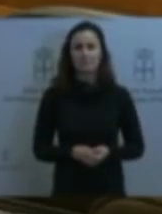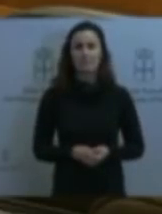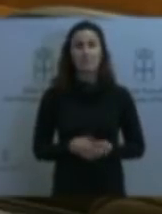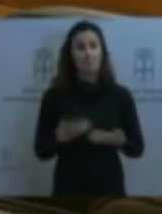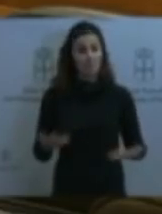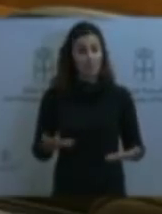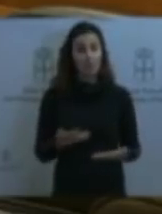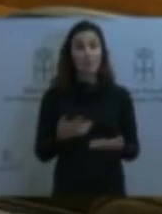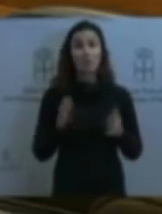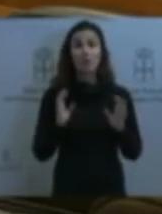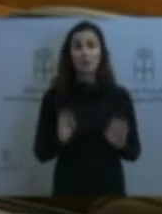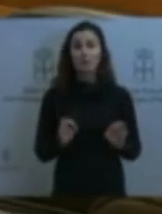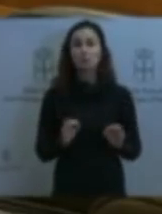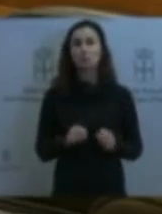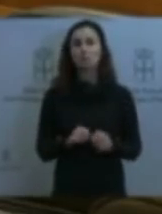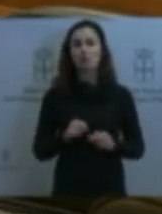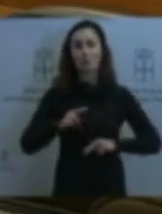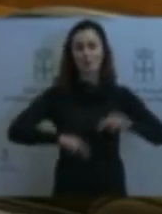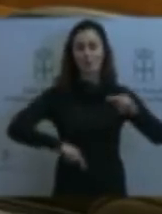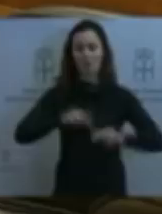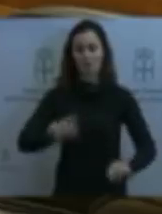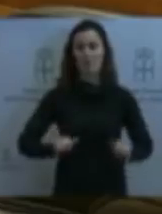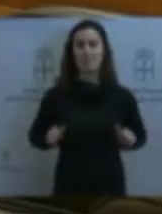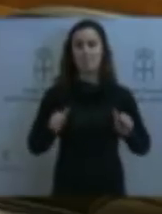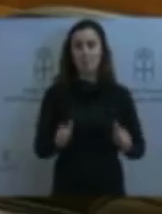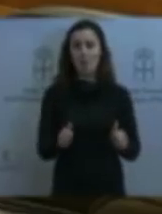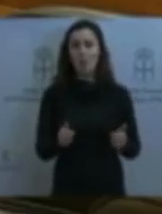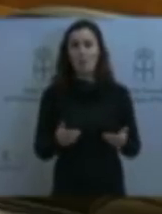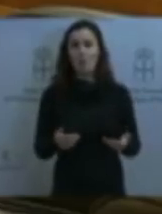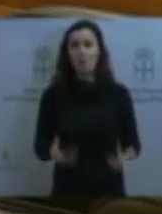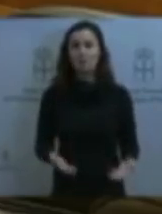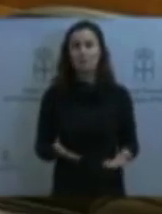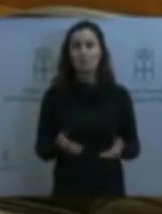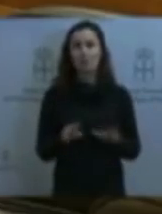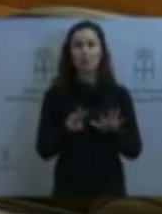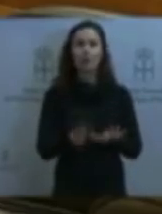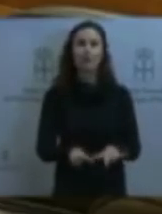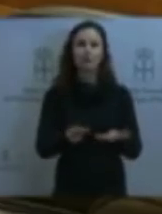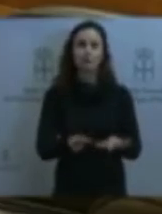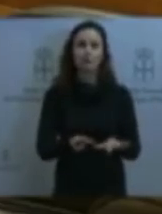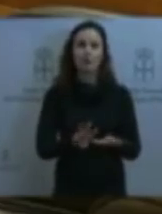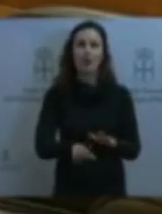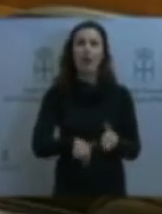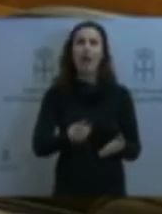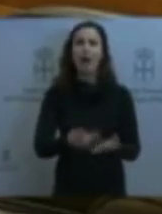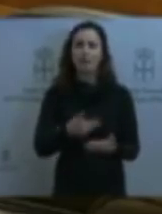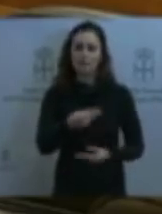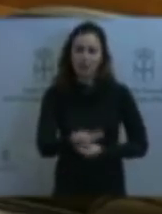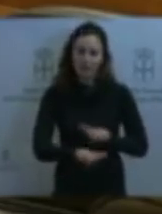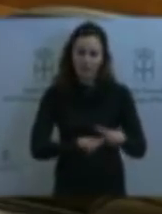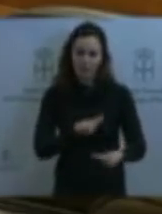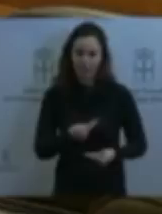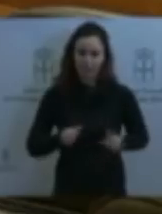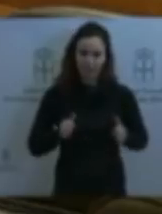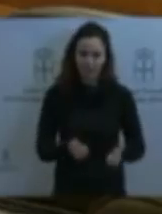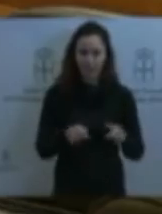obra, esta obra tardó 8 meses en ejecutarse, ¿no? 8 meses en los que hubo múltiples interrupciones que